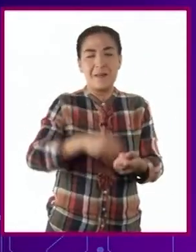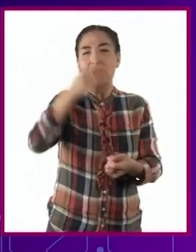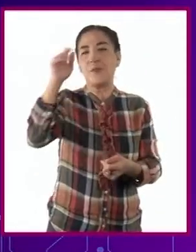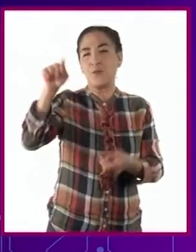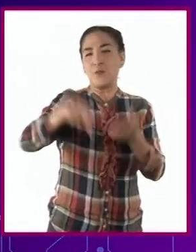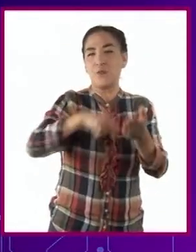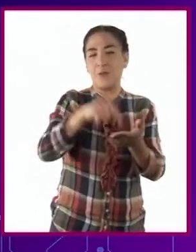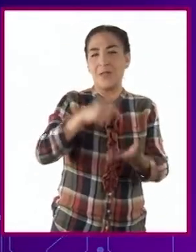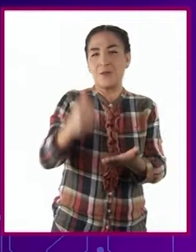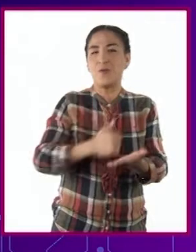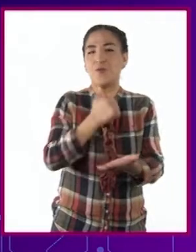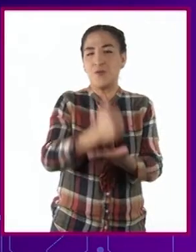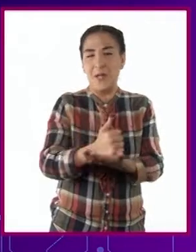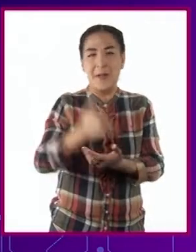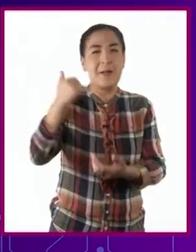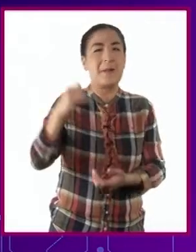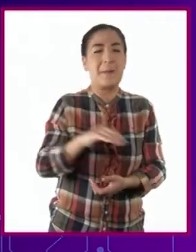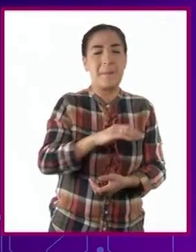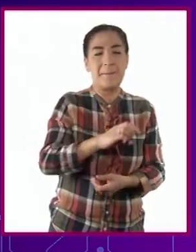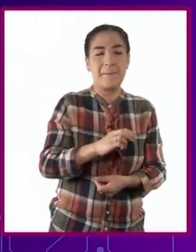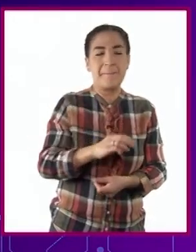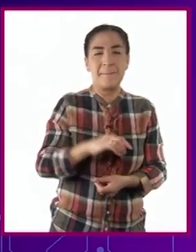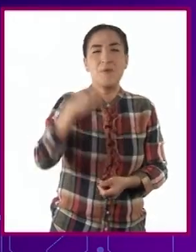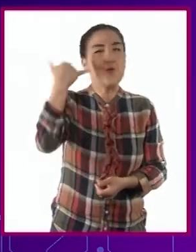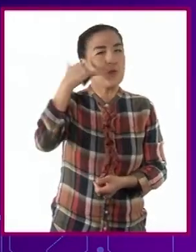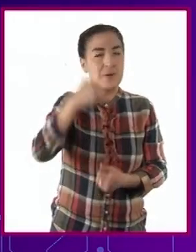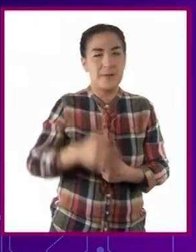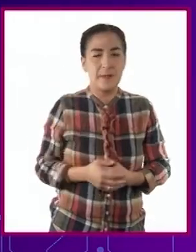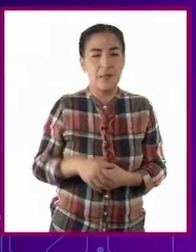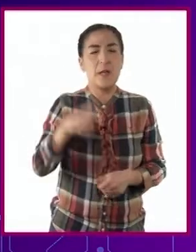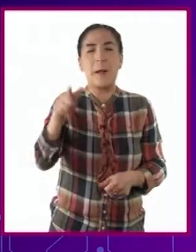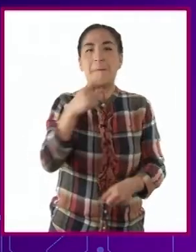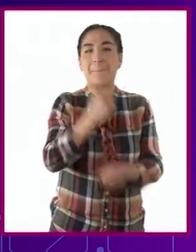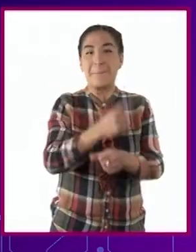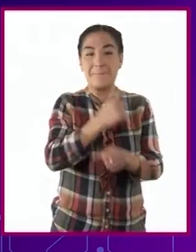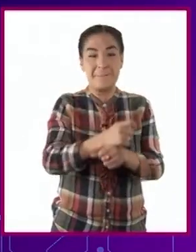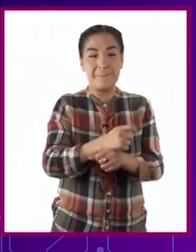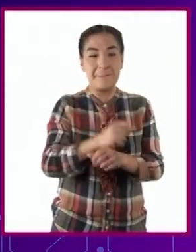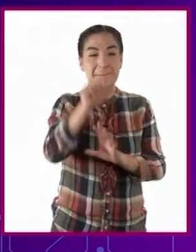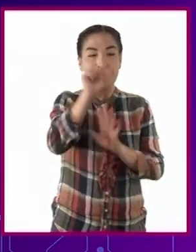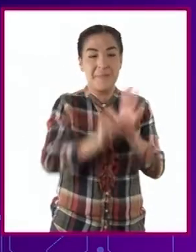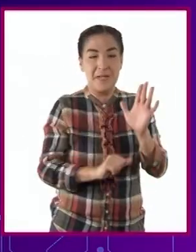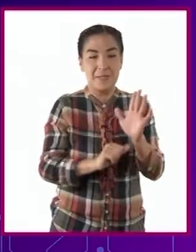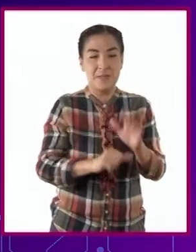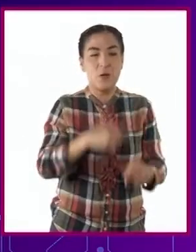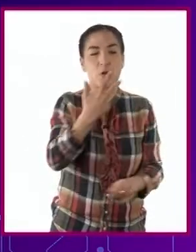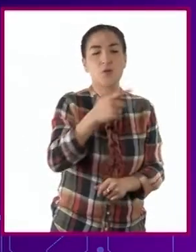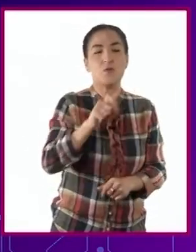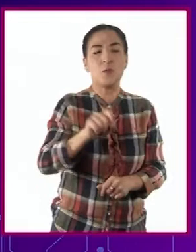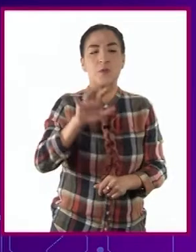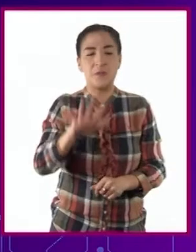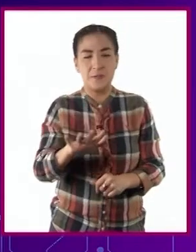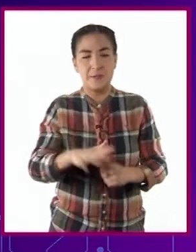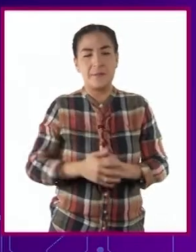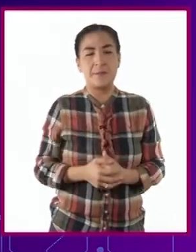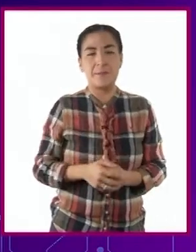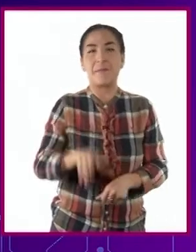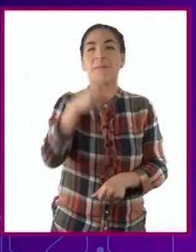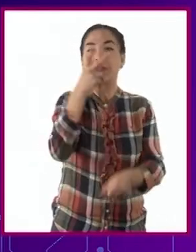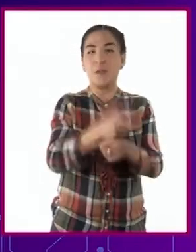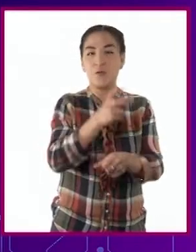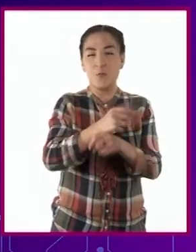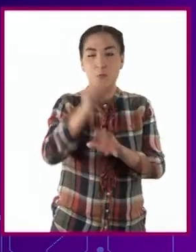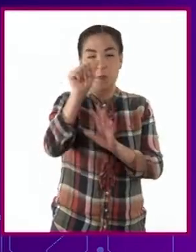Mérida durante un año. Para el primer mes se tuvieron 8.5 grados Celsius. En el segundo mes